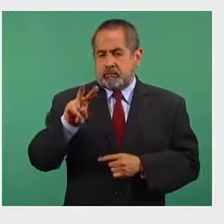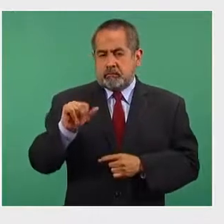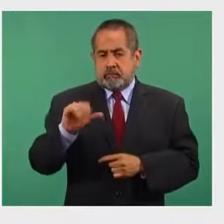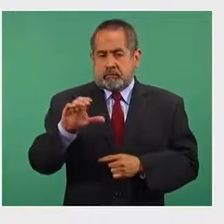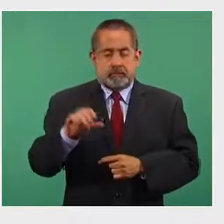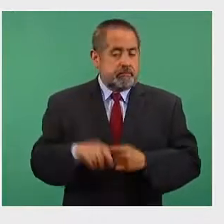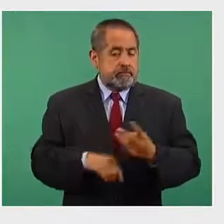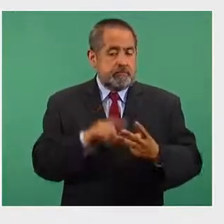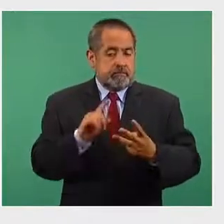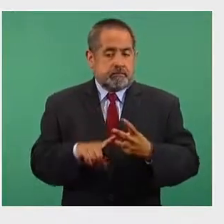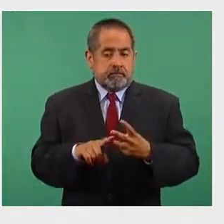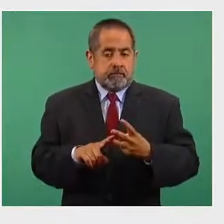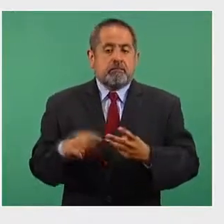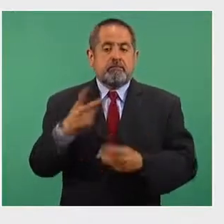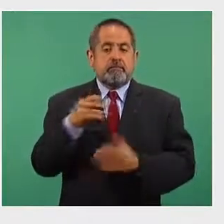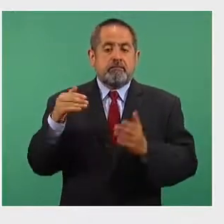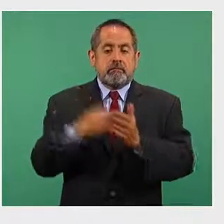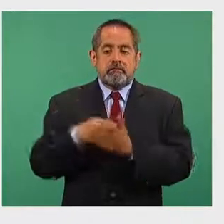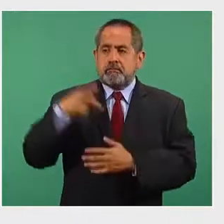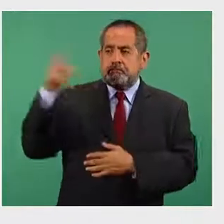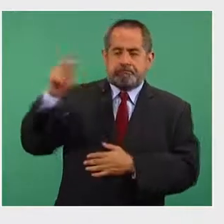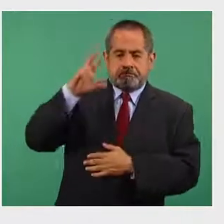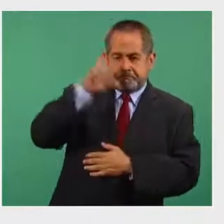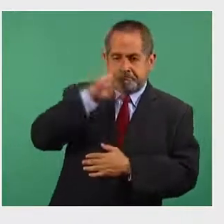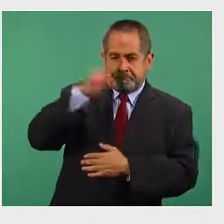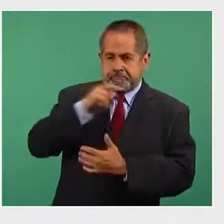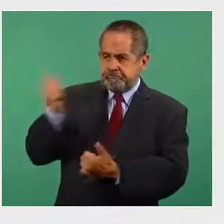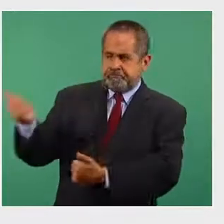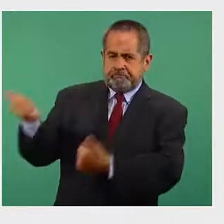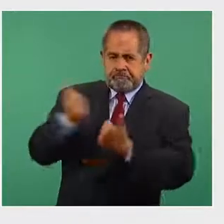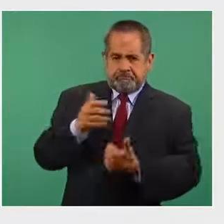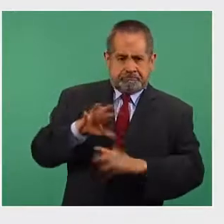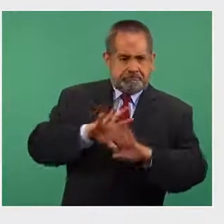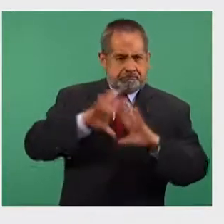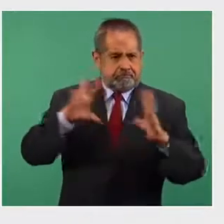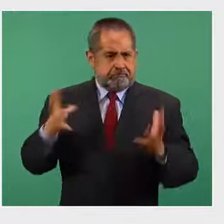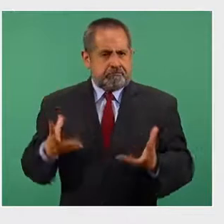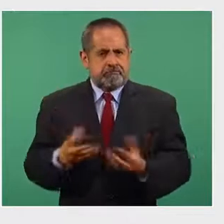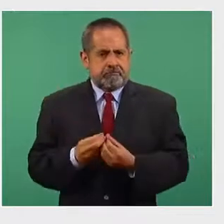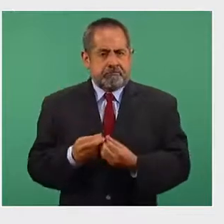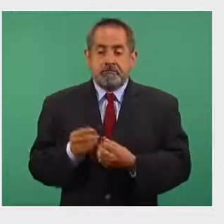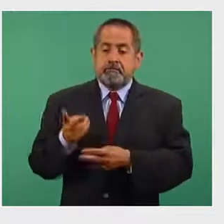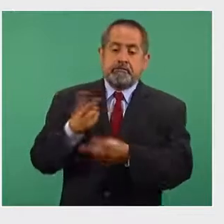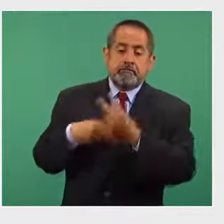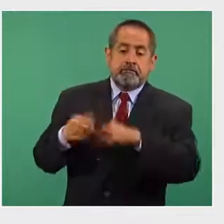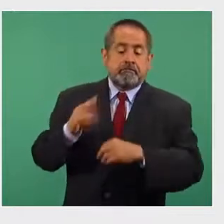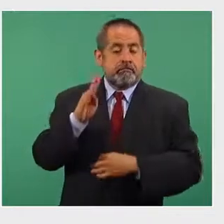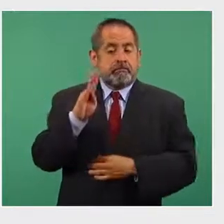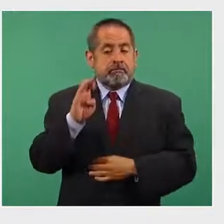y 200.000 dosis que han llegado de Sputnik. Eso es lo que ha llegado. Esto viene de Bélgica,